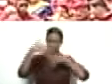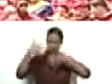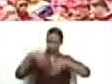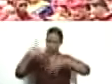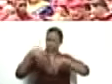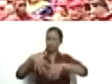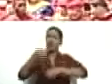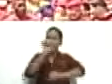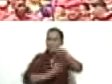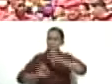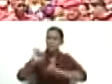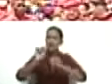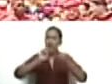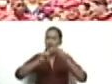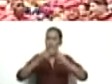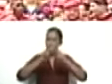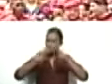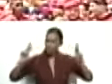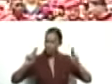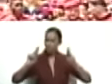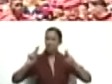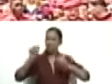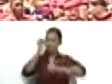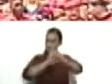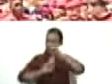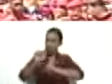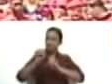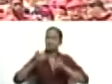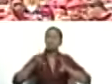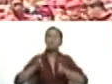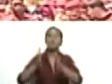paz, a triunfar por el camino de la paz.